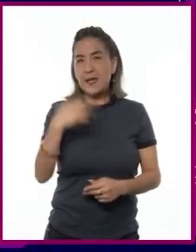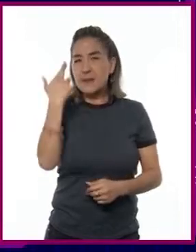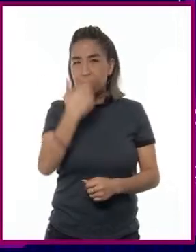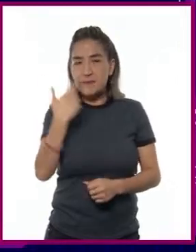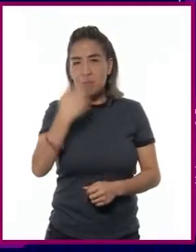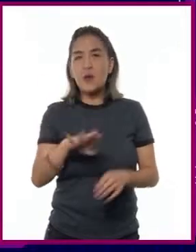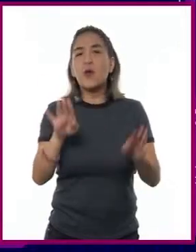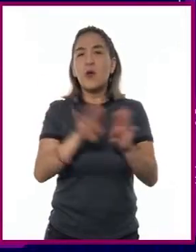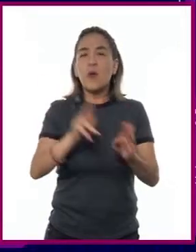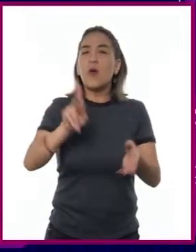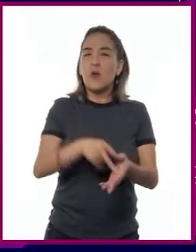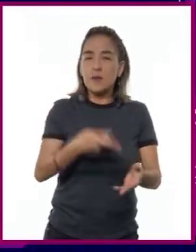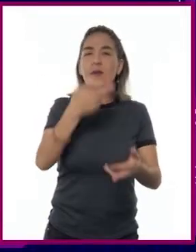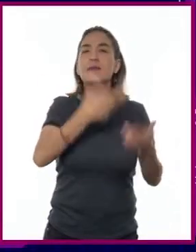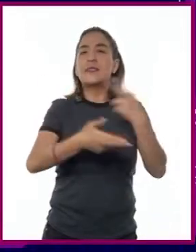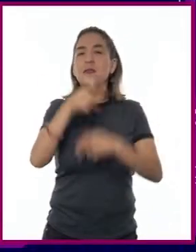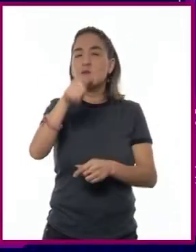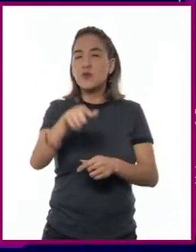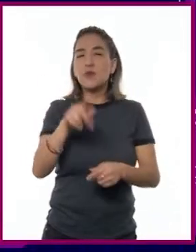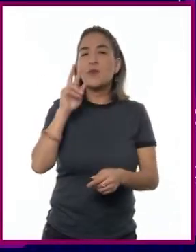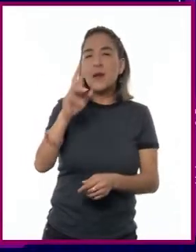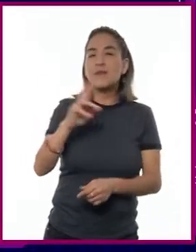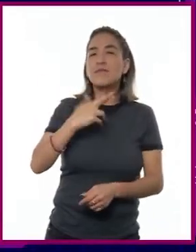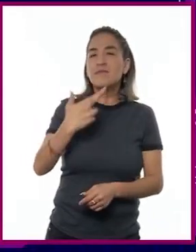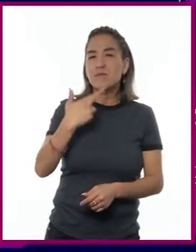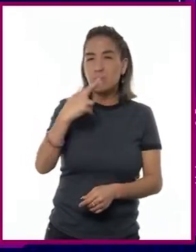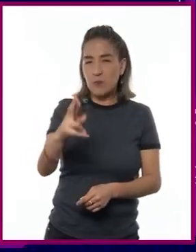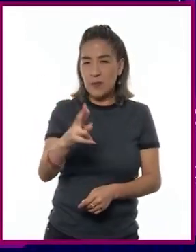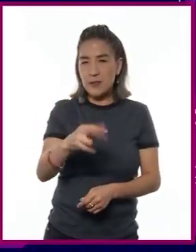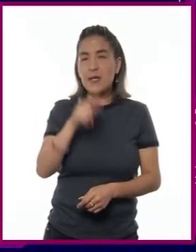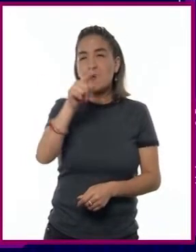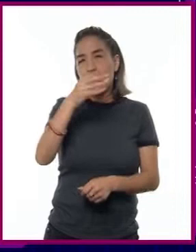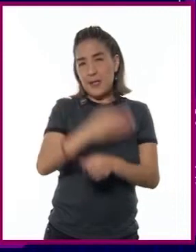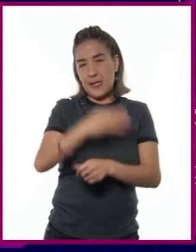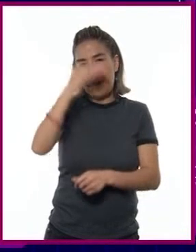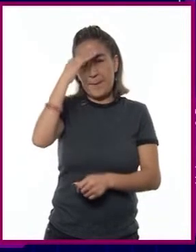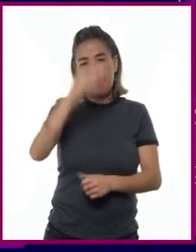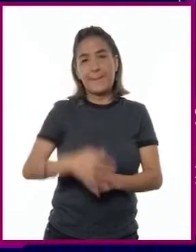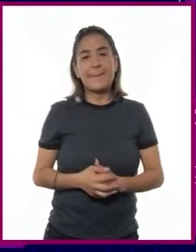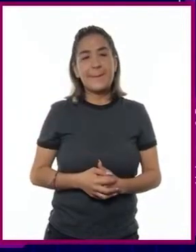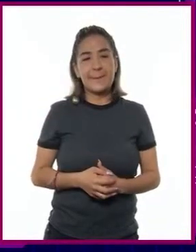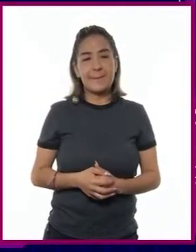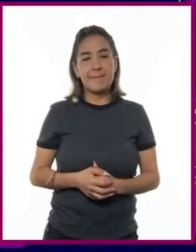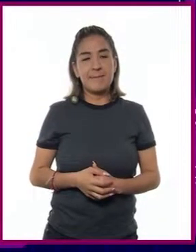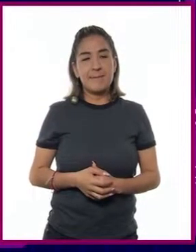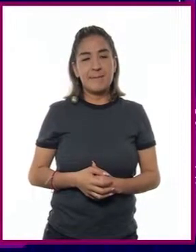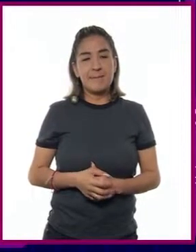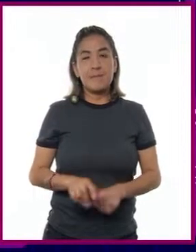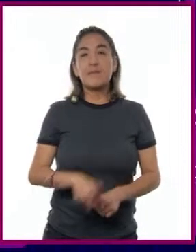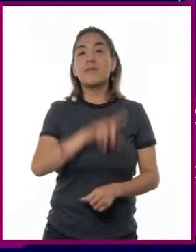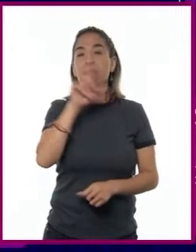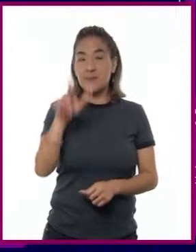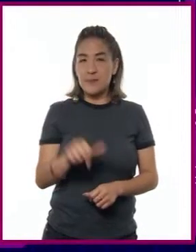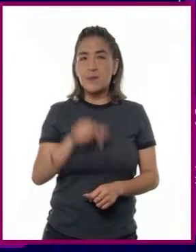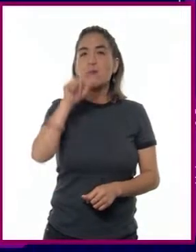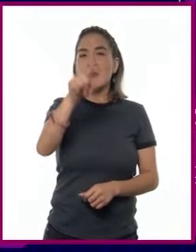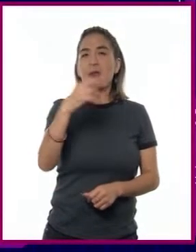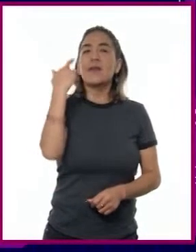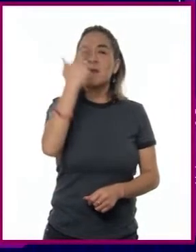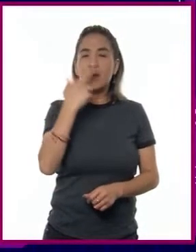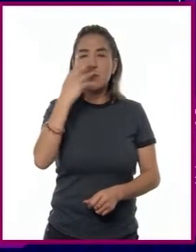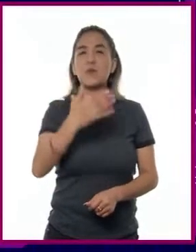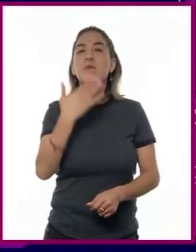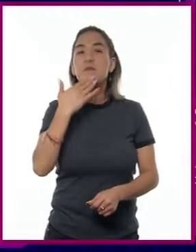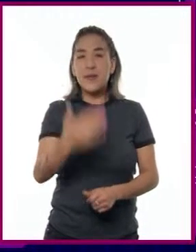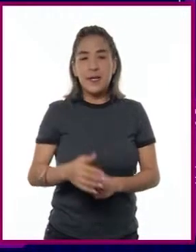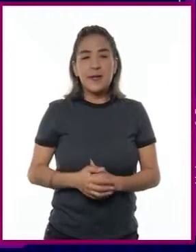o corregir su estimación. Tomen un momento. Ahora, analicen